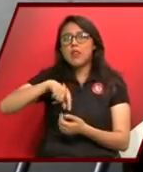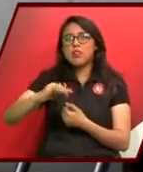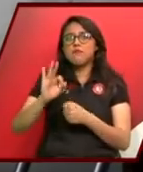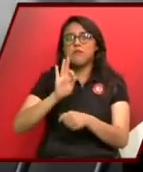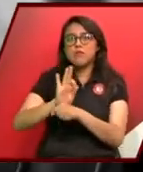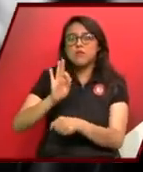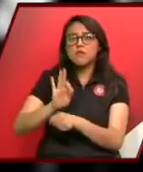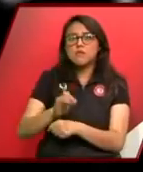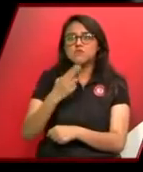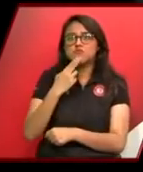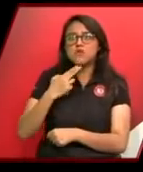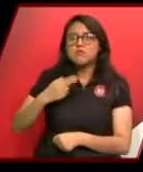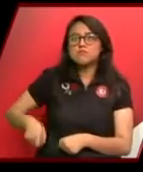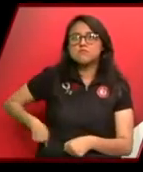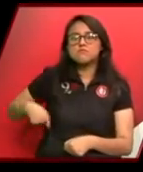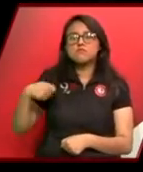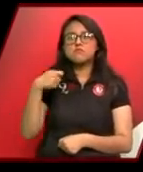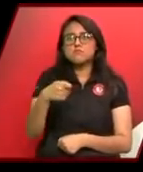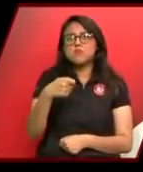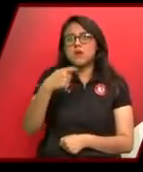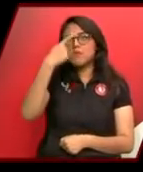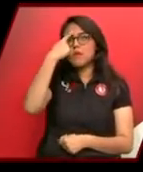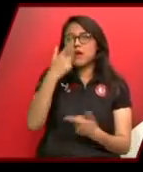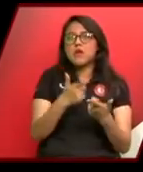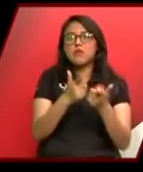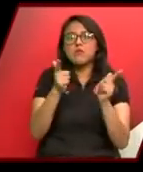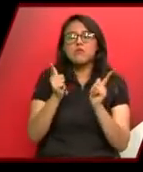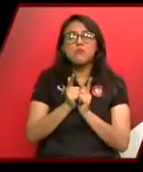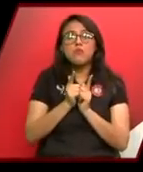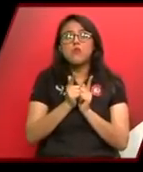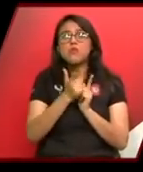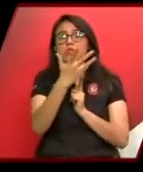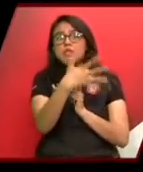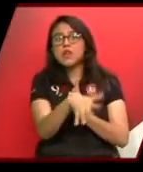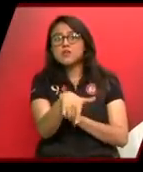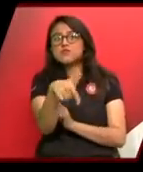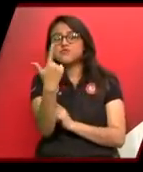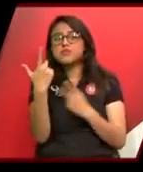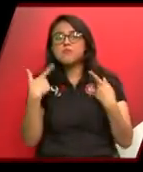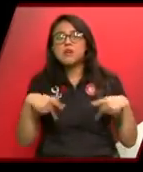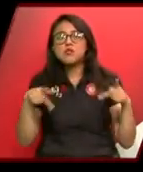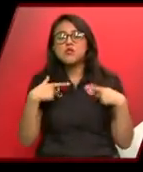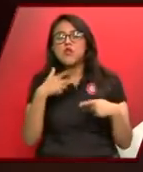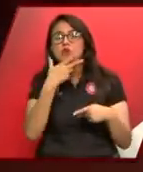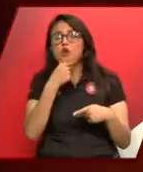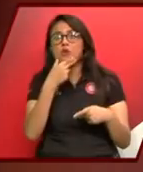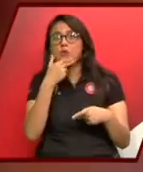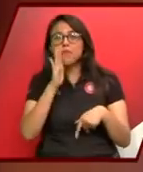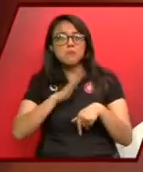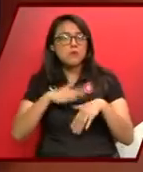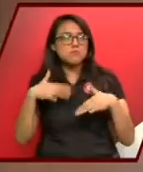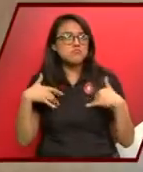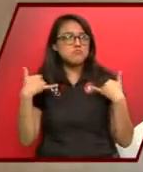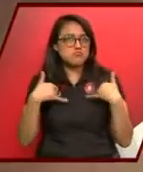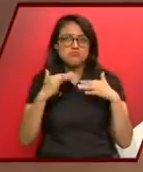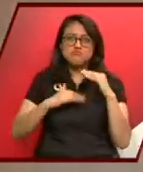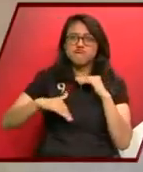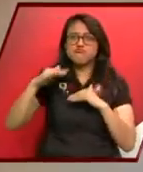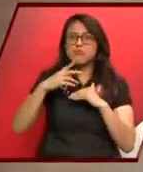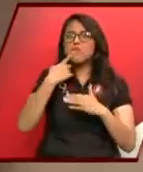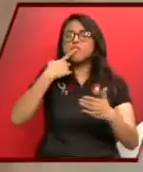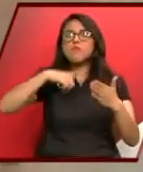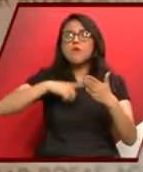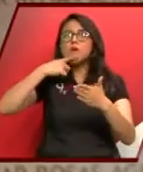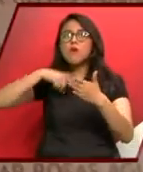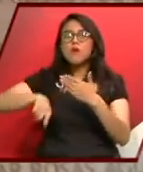estas tijeras, y salgo para enfrentar a un grupo de 10 o 12 personas del sexo masculino mayores de edad. De ese enfrentamiento emanó una